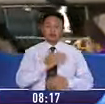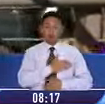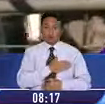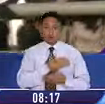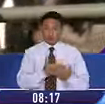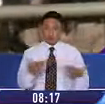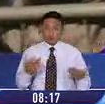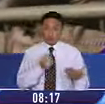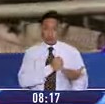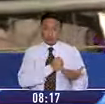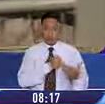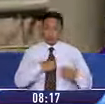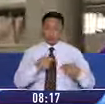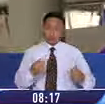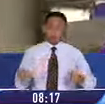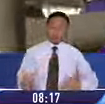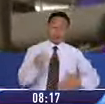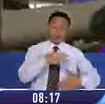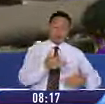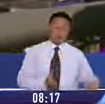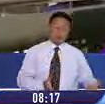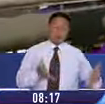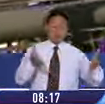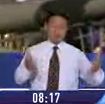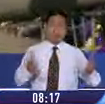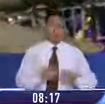pertenencias de los exfuncionarios, y